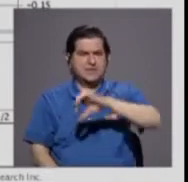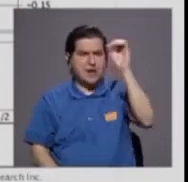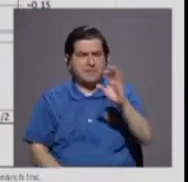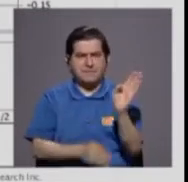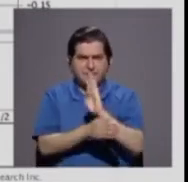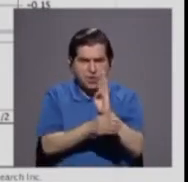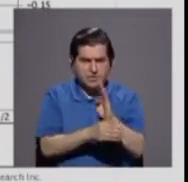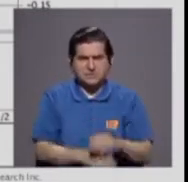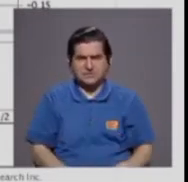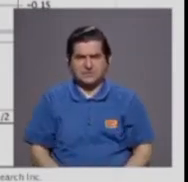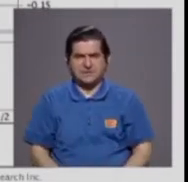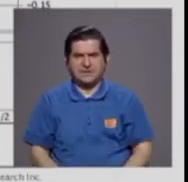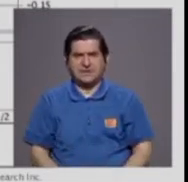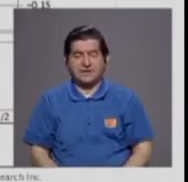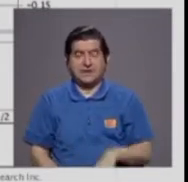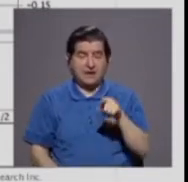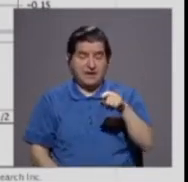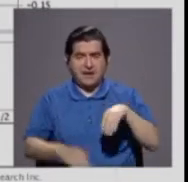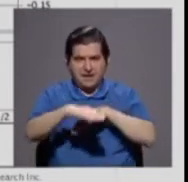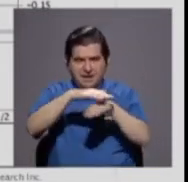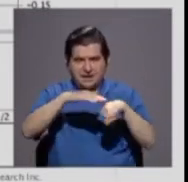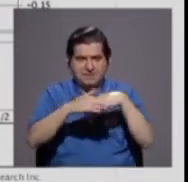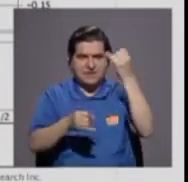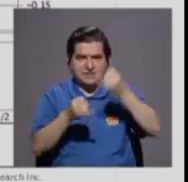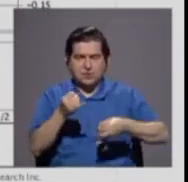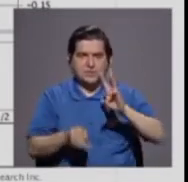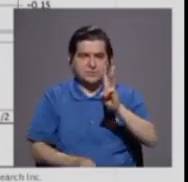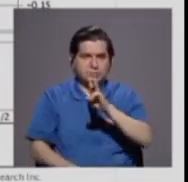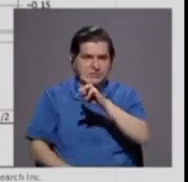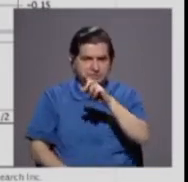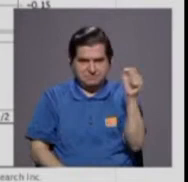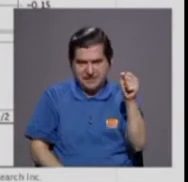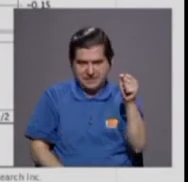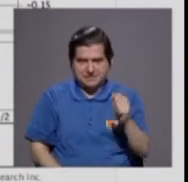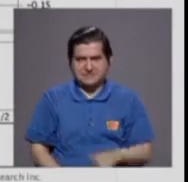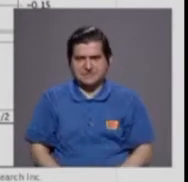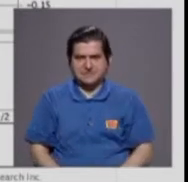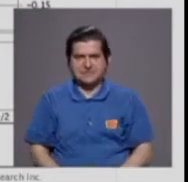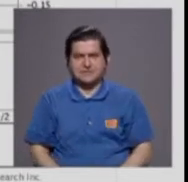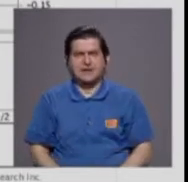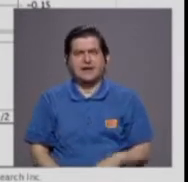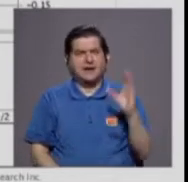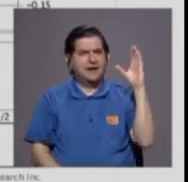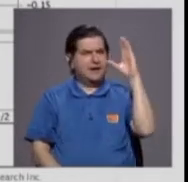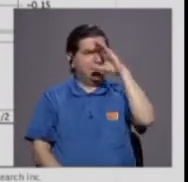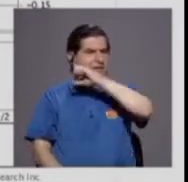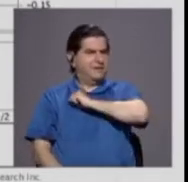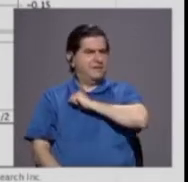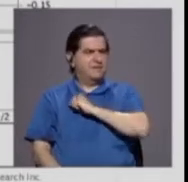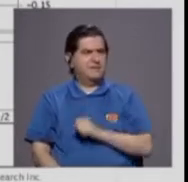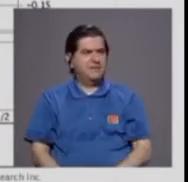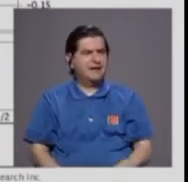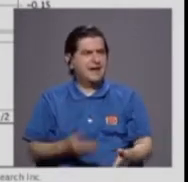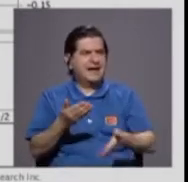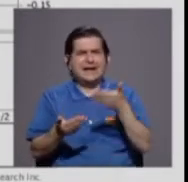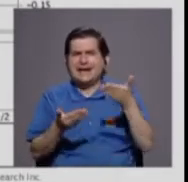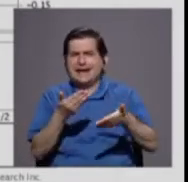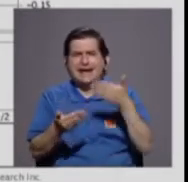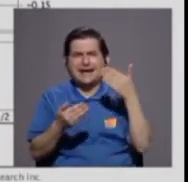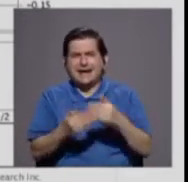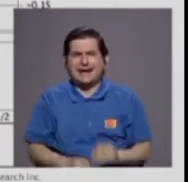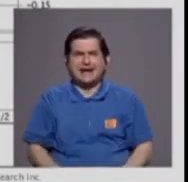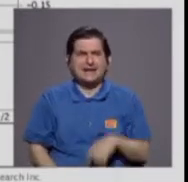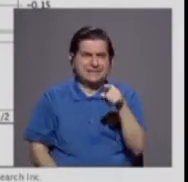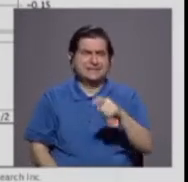interés o la tasa de interés de referencia en los últimos 6 meses. Como se aprecia, ha estado casi que